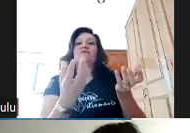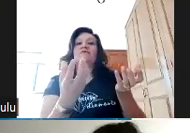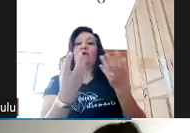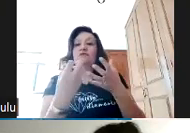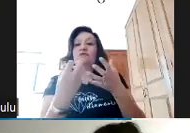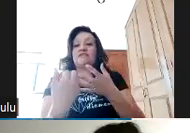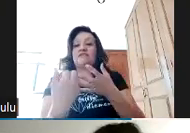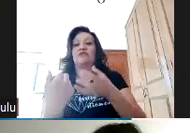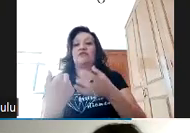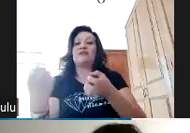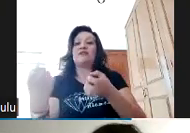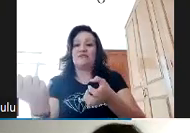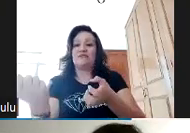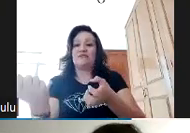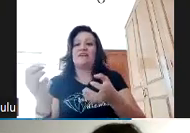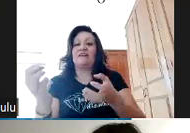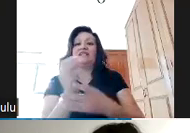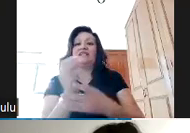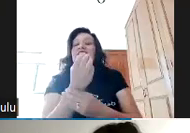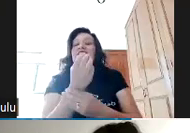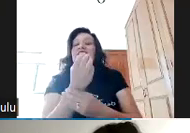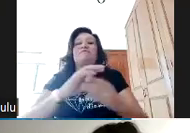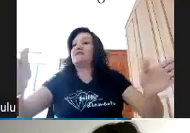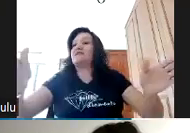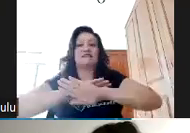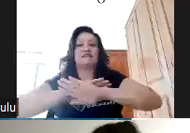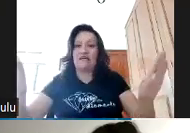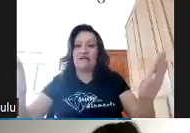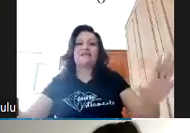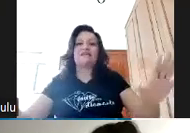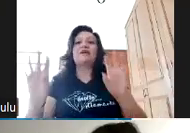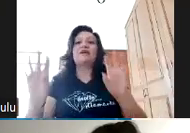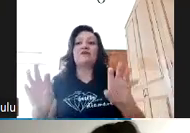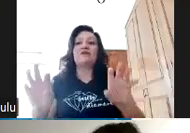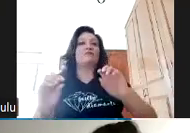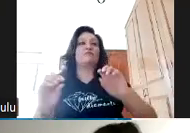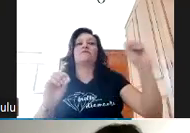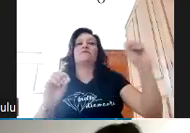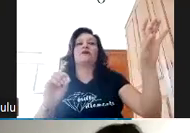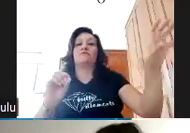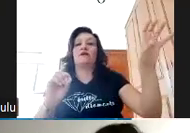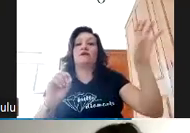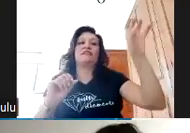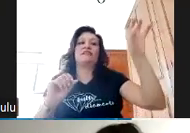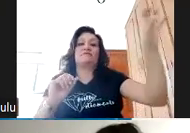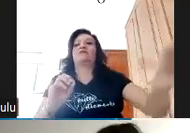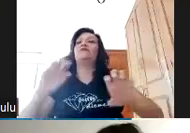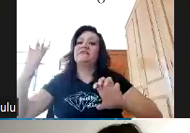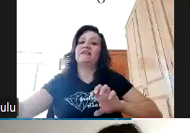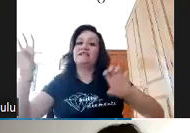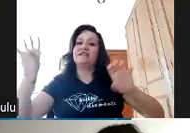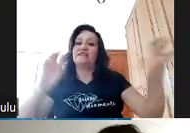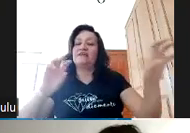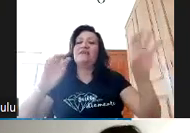o ayudarse económicamente la ballenita siempre va a decir sí si voy a ayudar voy a ayudar a estas personas